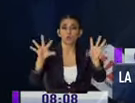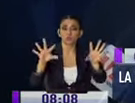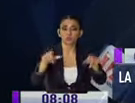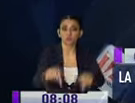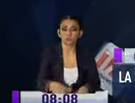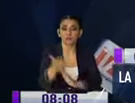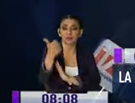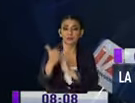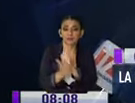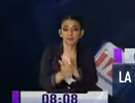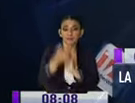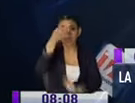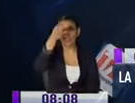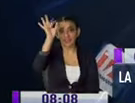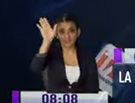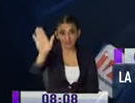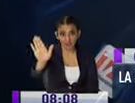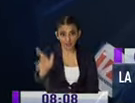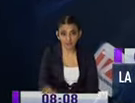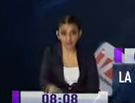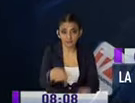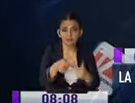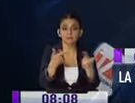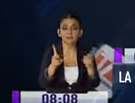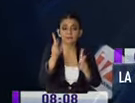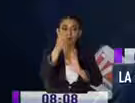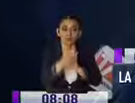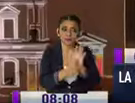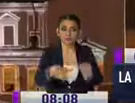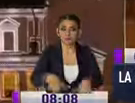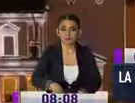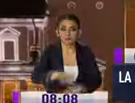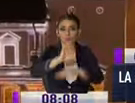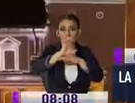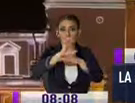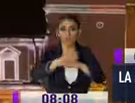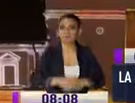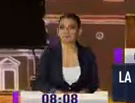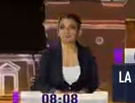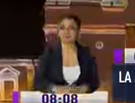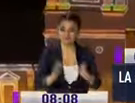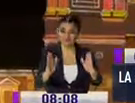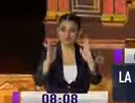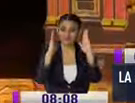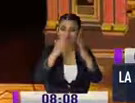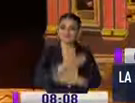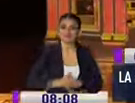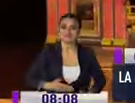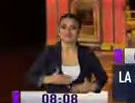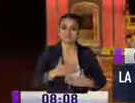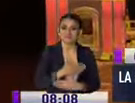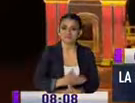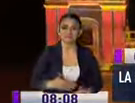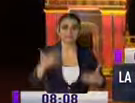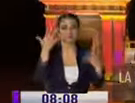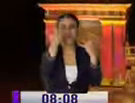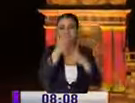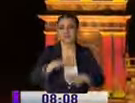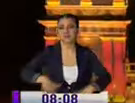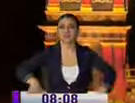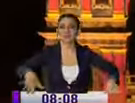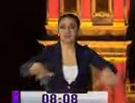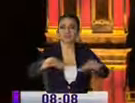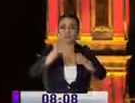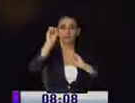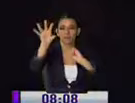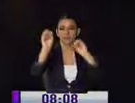de artistas franceses como de artistas nacionales. Esté atento para disfrutar de aquellos mágicos paisajes